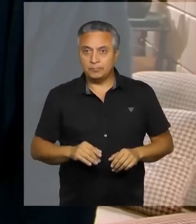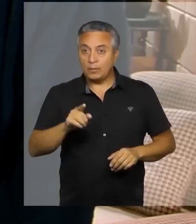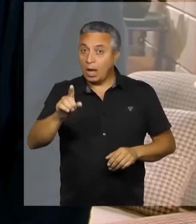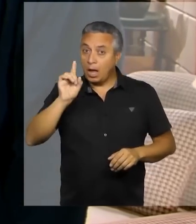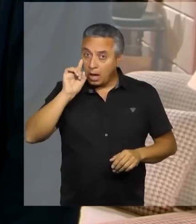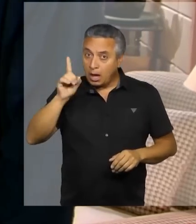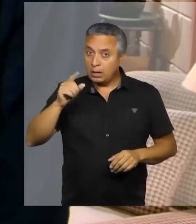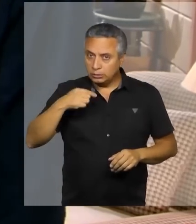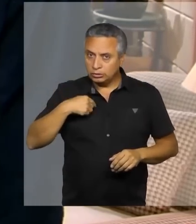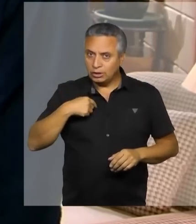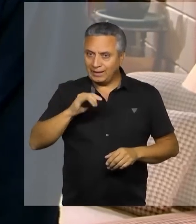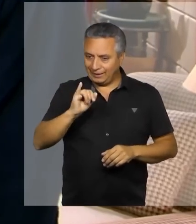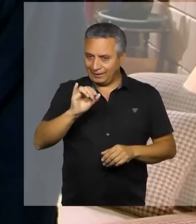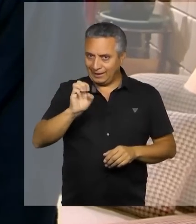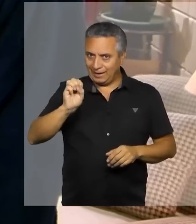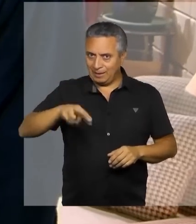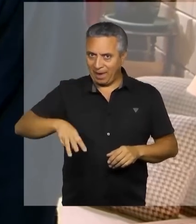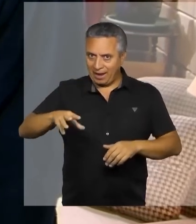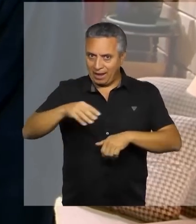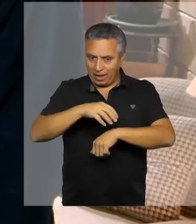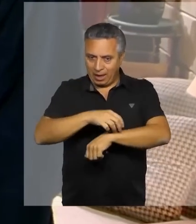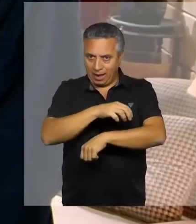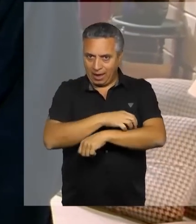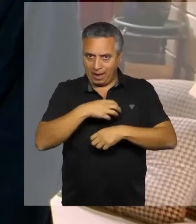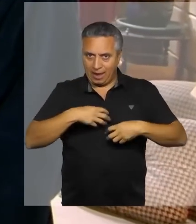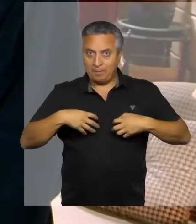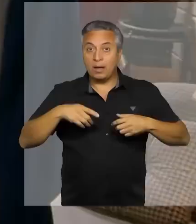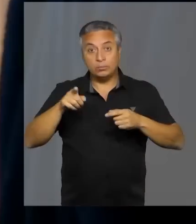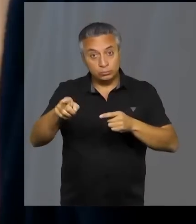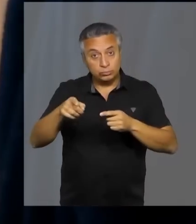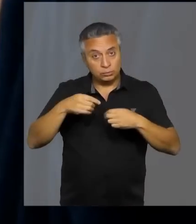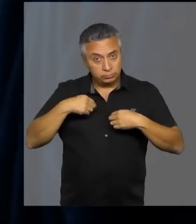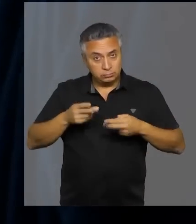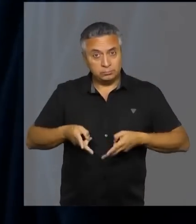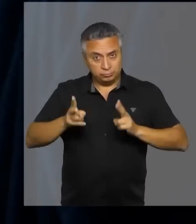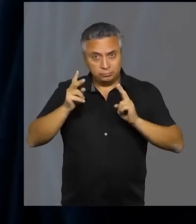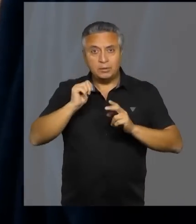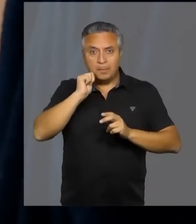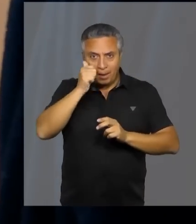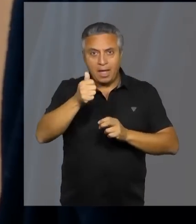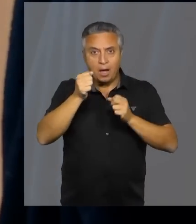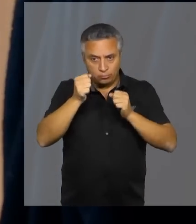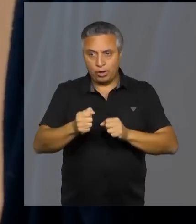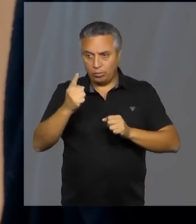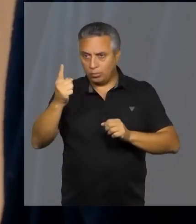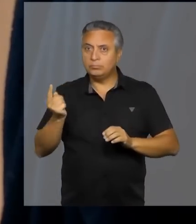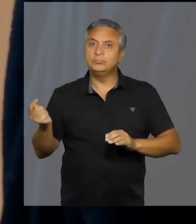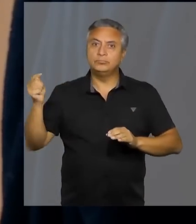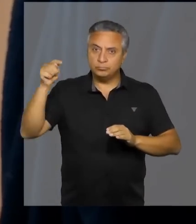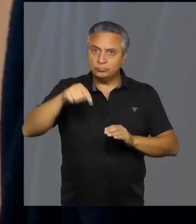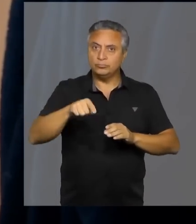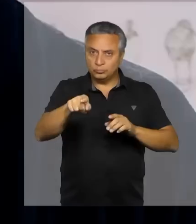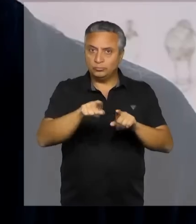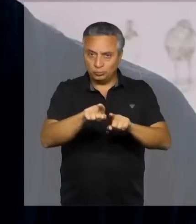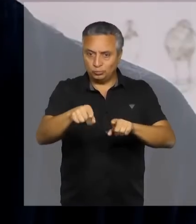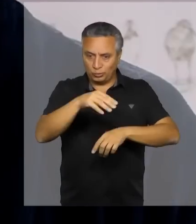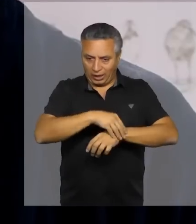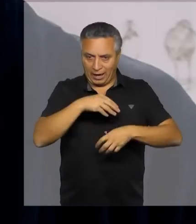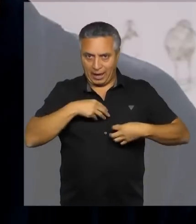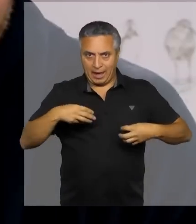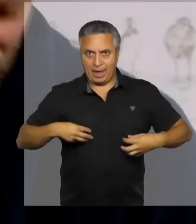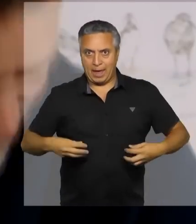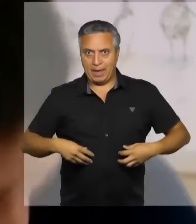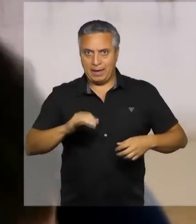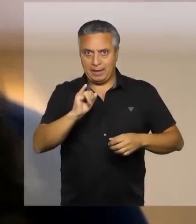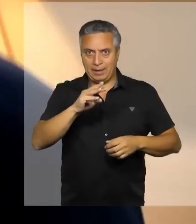de los imanes. Y si usted me autoriza, mañana mismo podría venir una niña a hacerle una sesión.